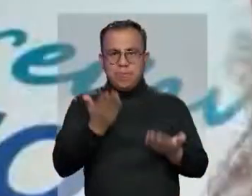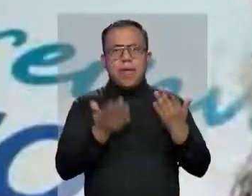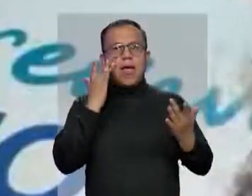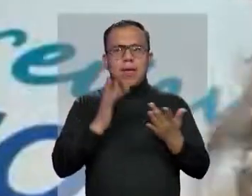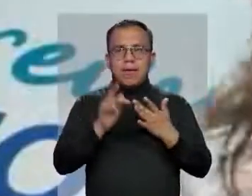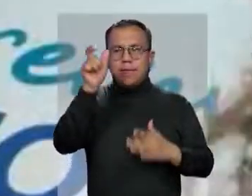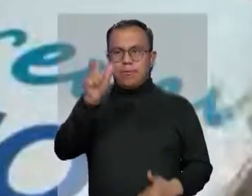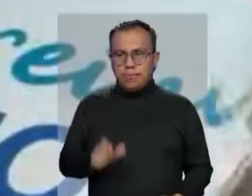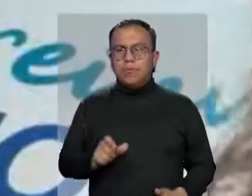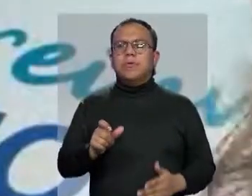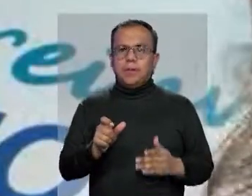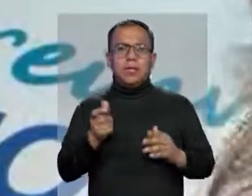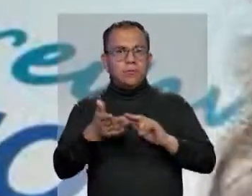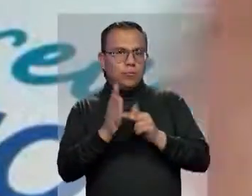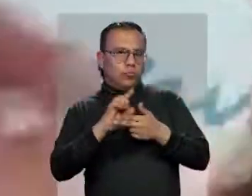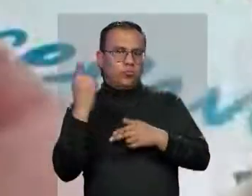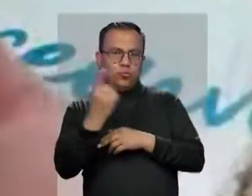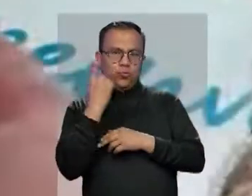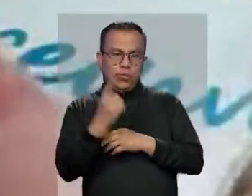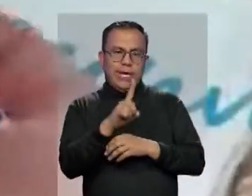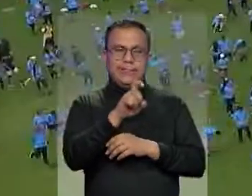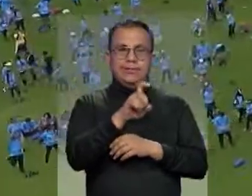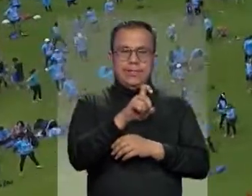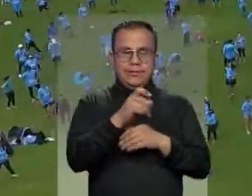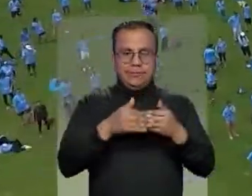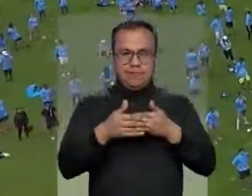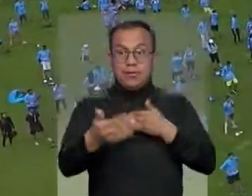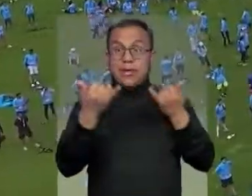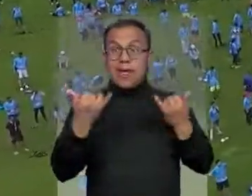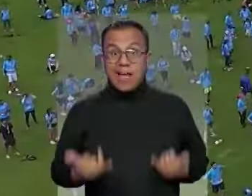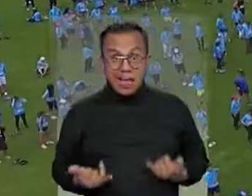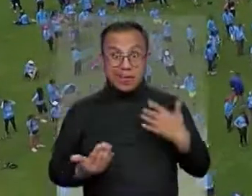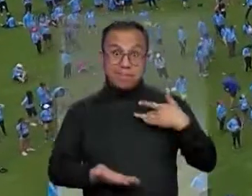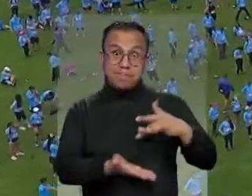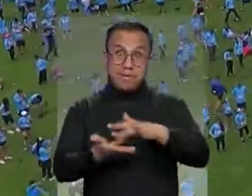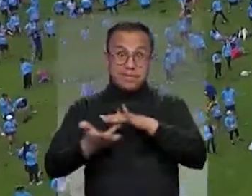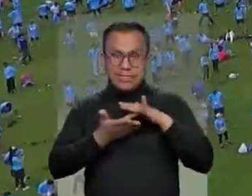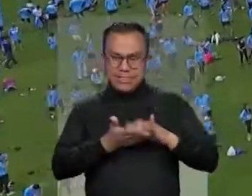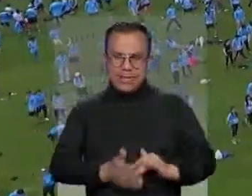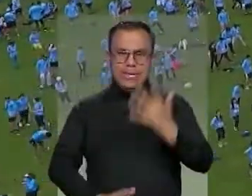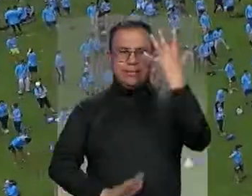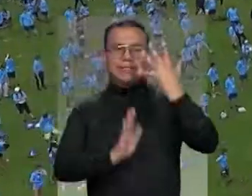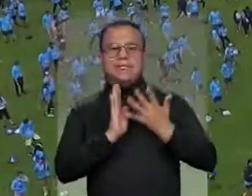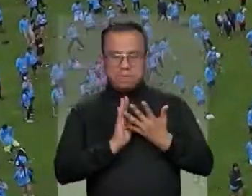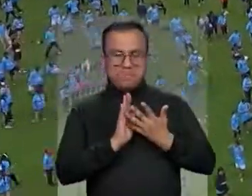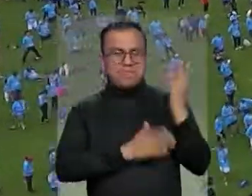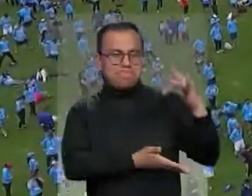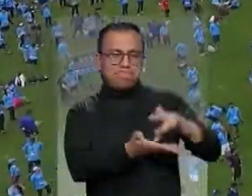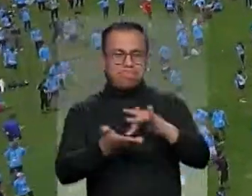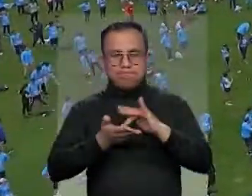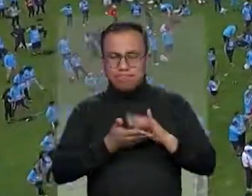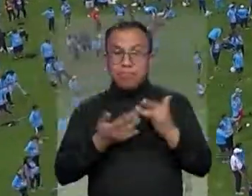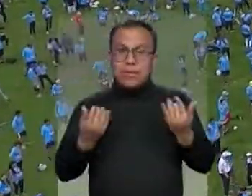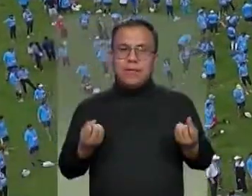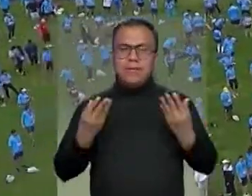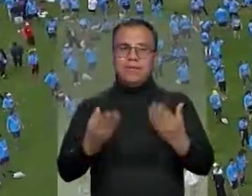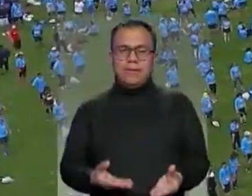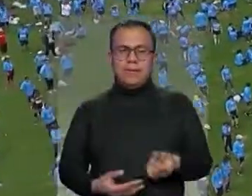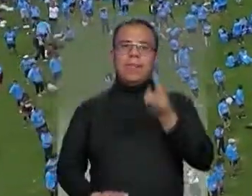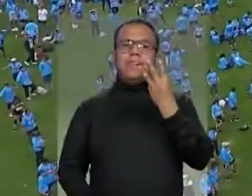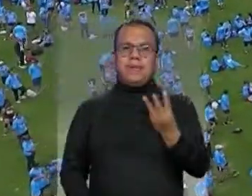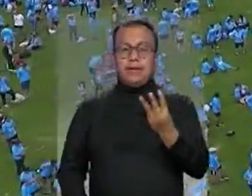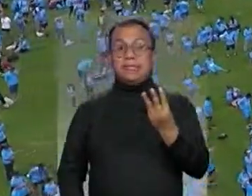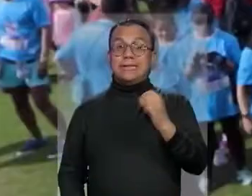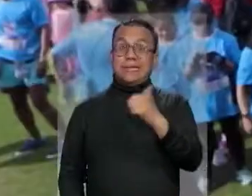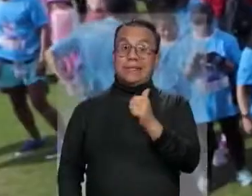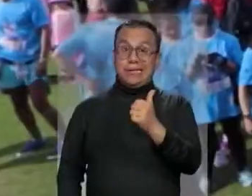esa persona iba a ser solamente stage rebanada la versión presencial tendrá 5.000 participantes en su edición de 3 y